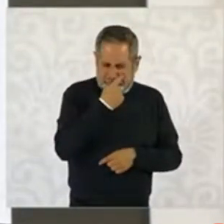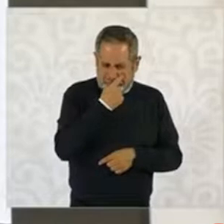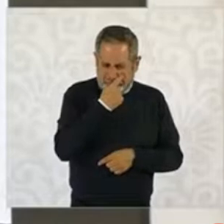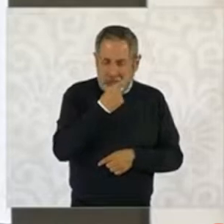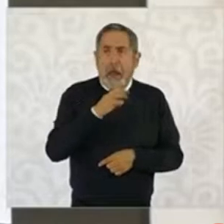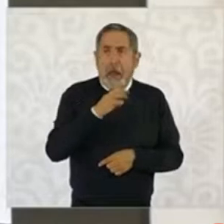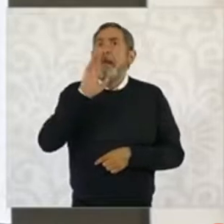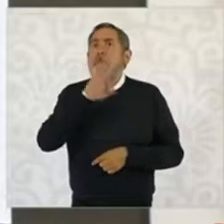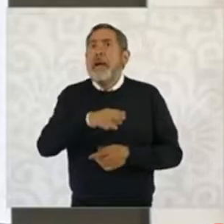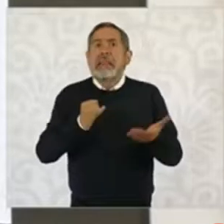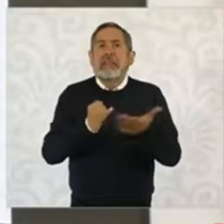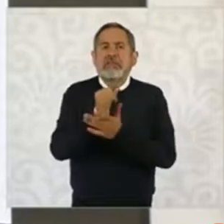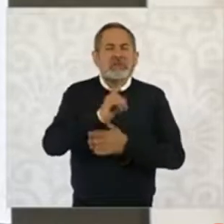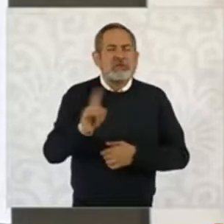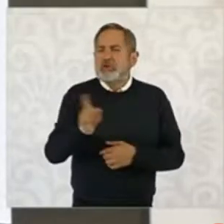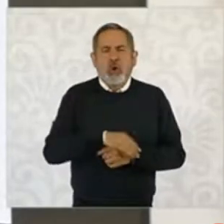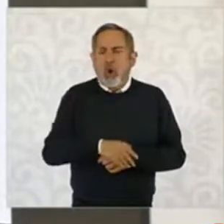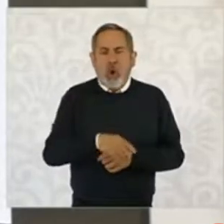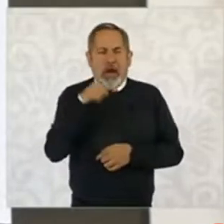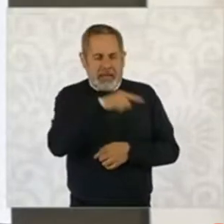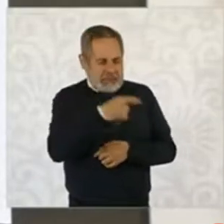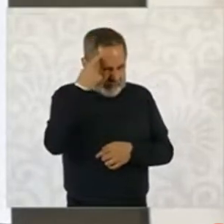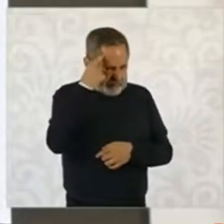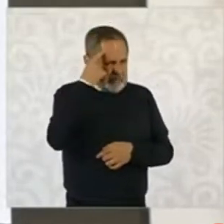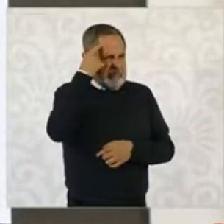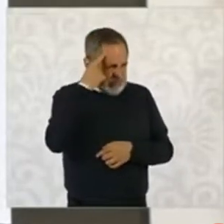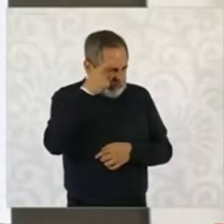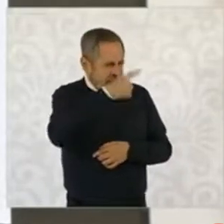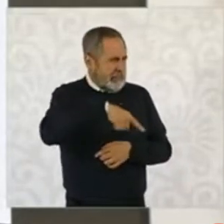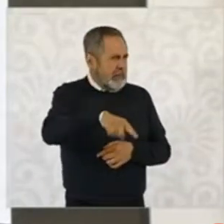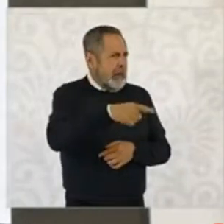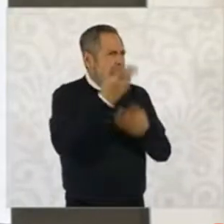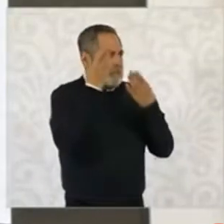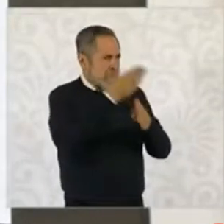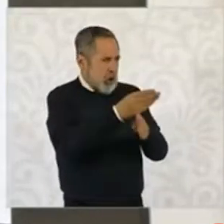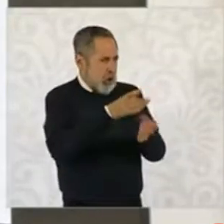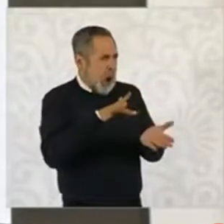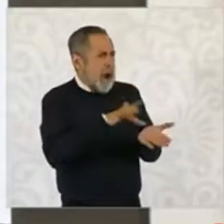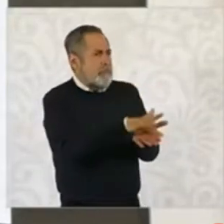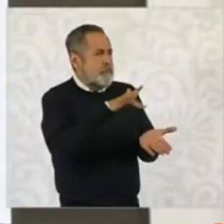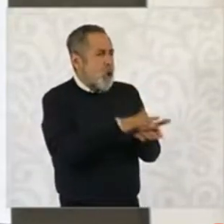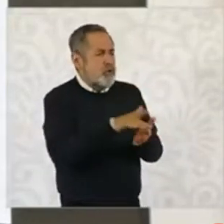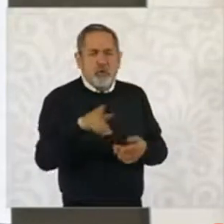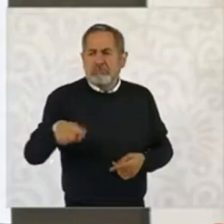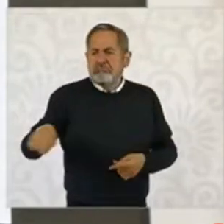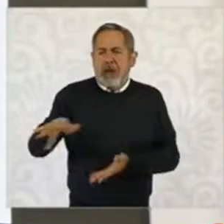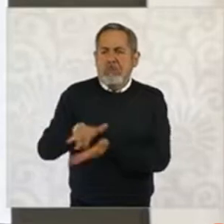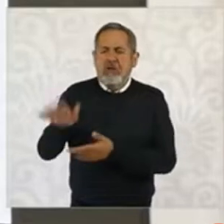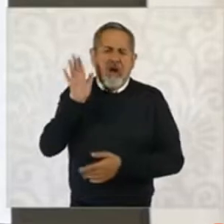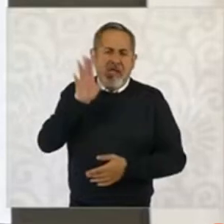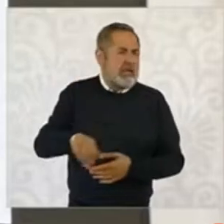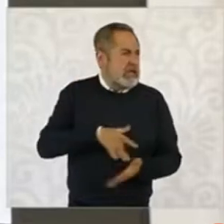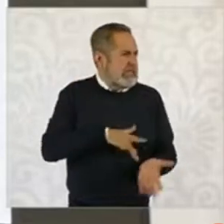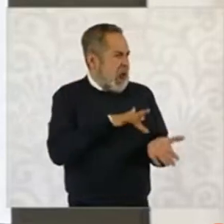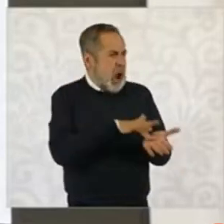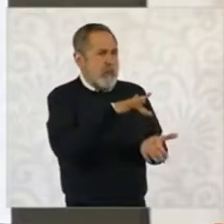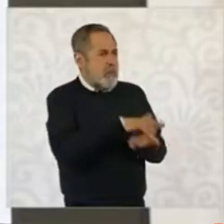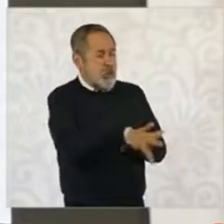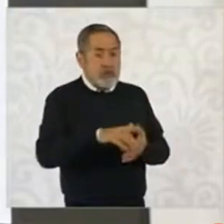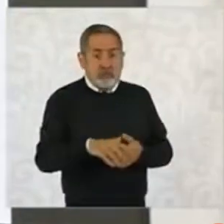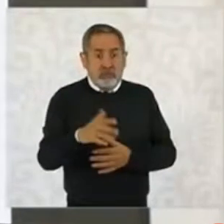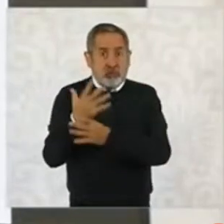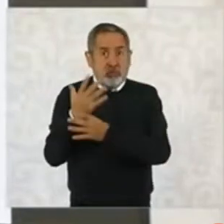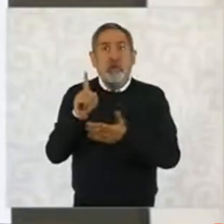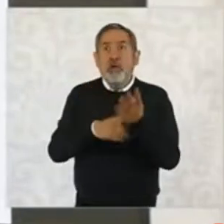discrecional a quién apoyaban y a quién no. Eso lo dice la propia Auditoría Superior de la Federación en